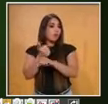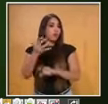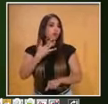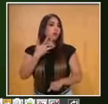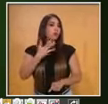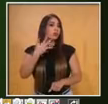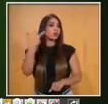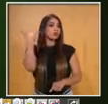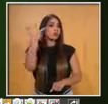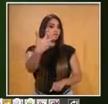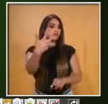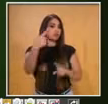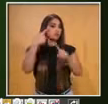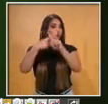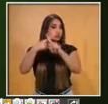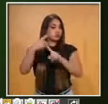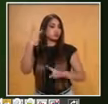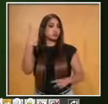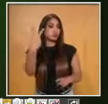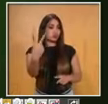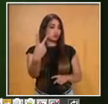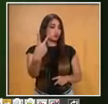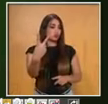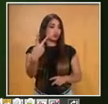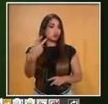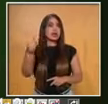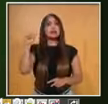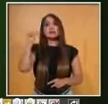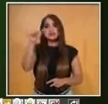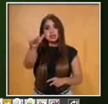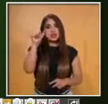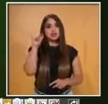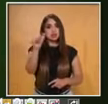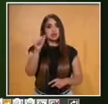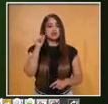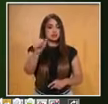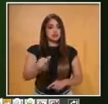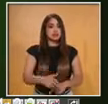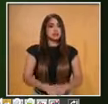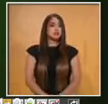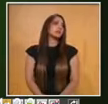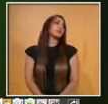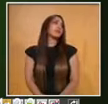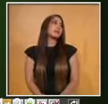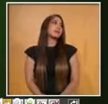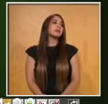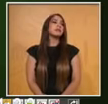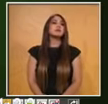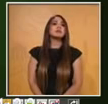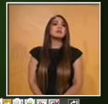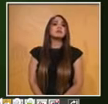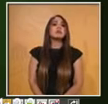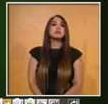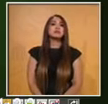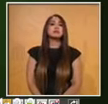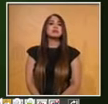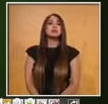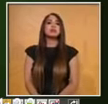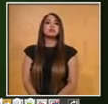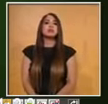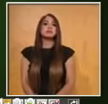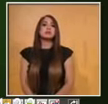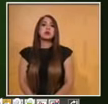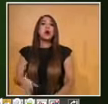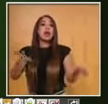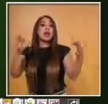8 por 2. 16 partes. O sea, 16 partes. Por ¿Y qué nos están pidiendo, maestra? Por lo tanto, la hoja